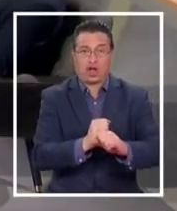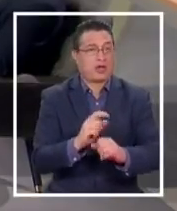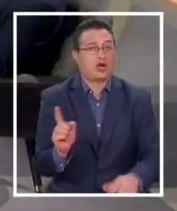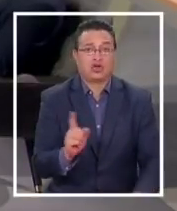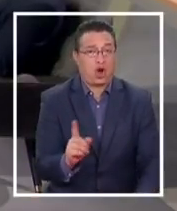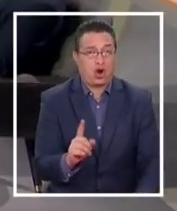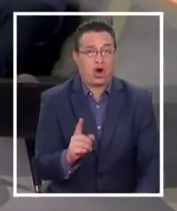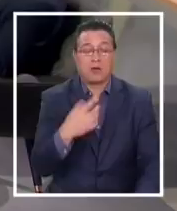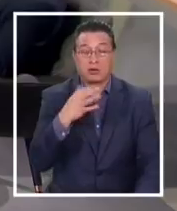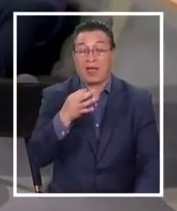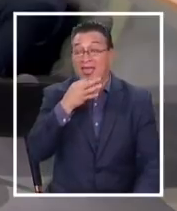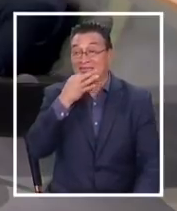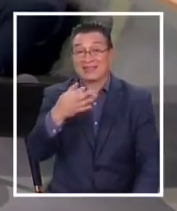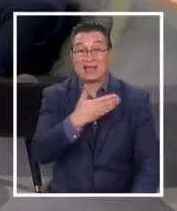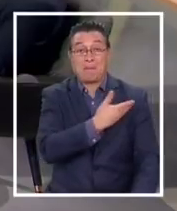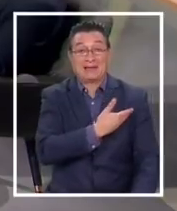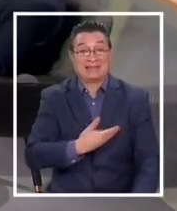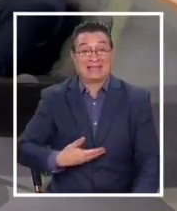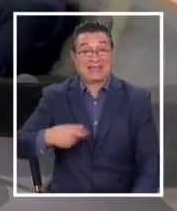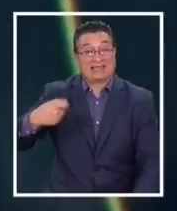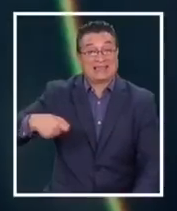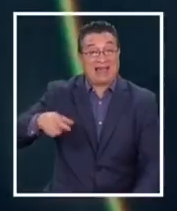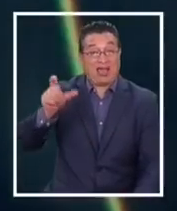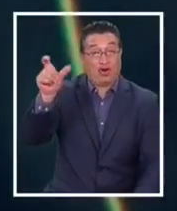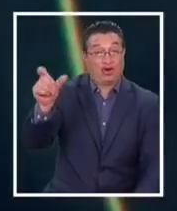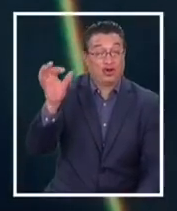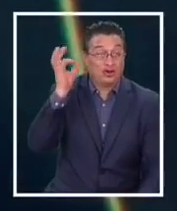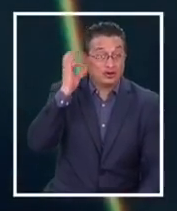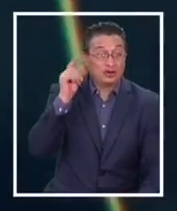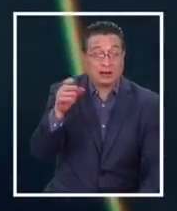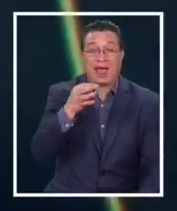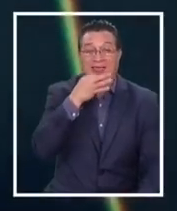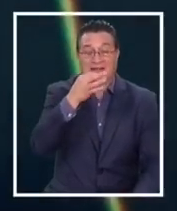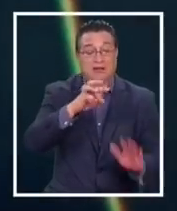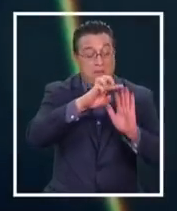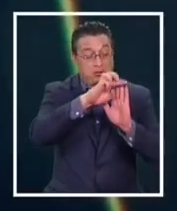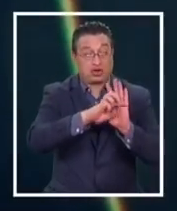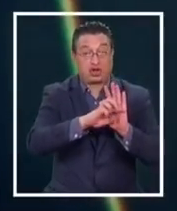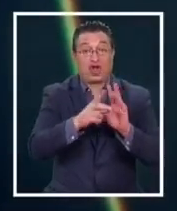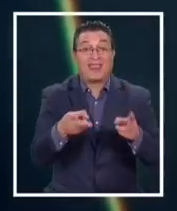Lo que señaló la presidenta del Senado es otra cosa, que los proyectos de derechos